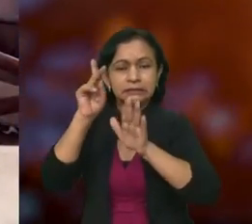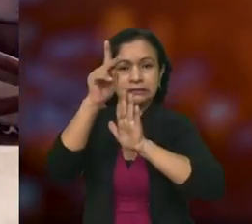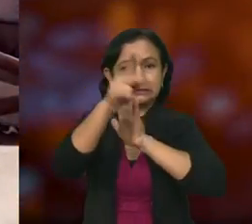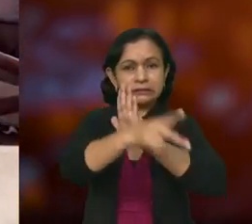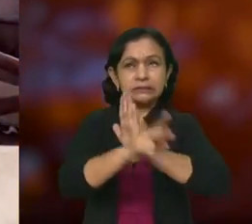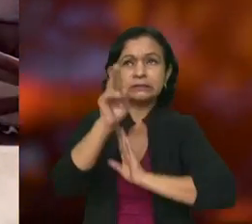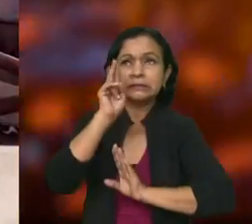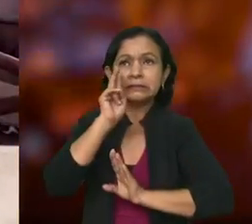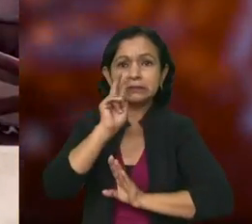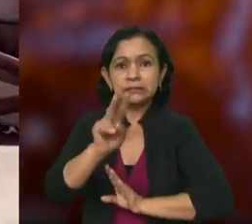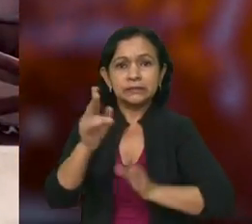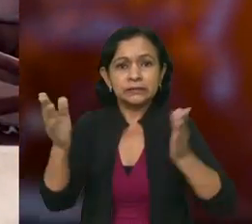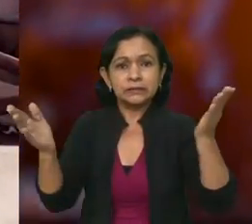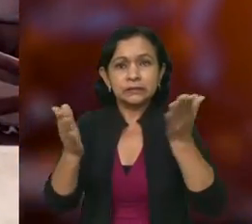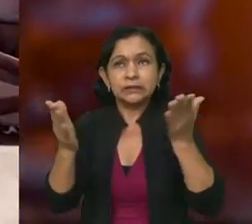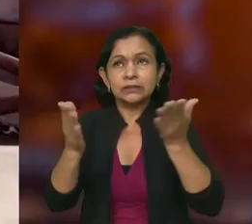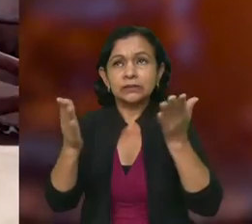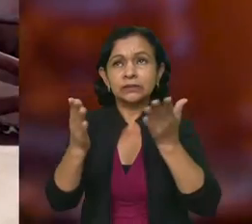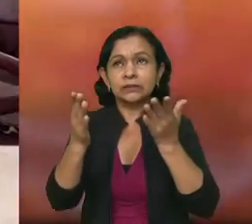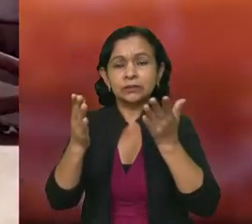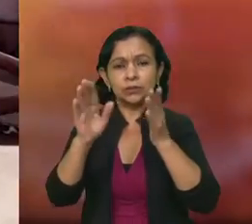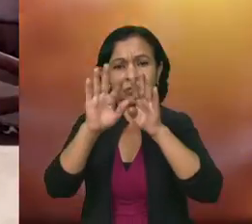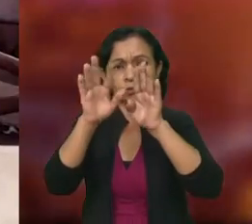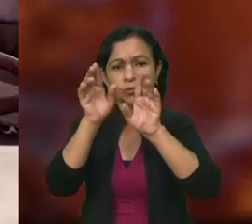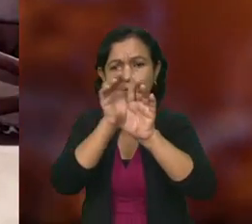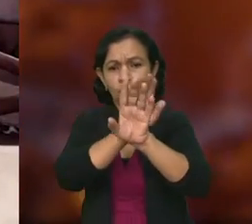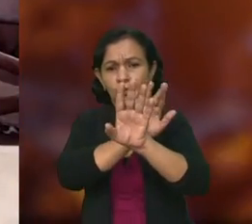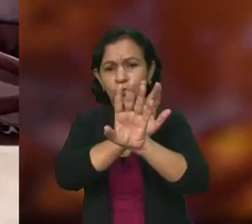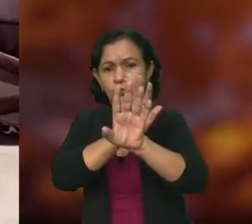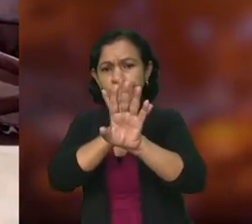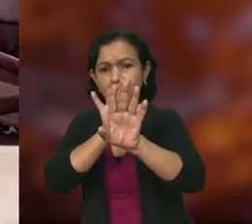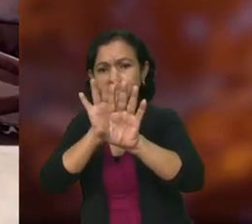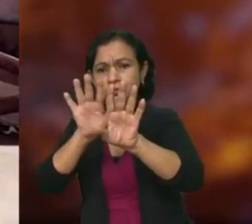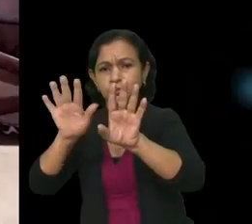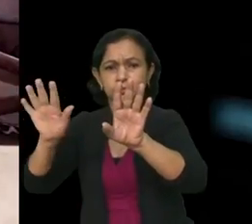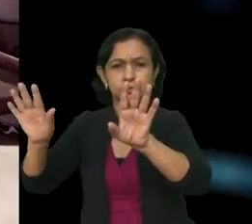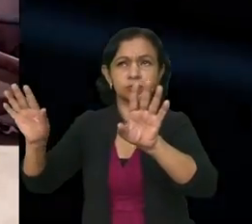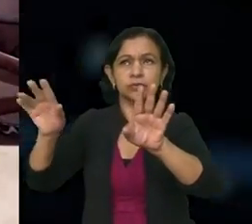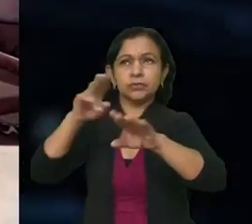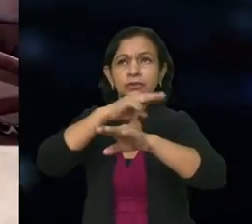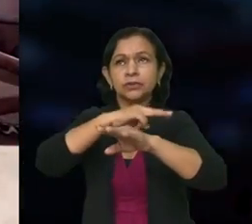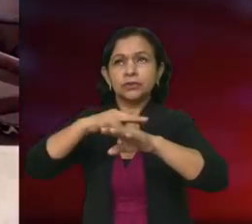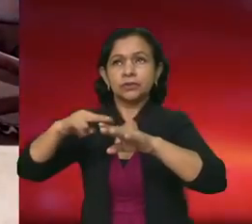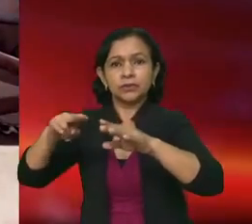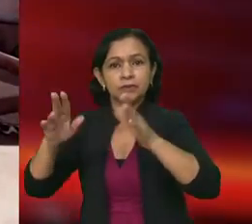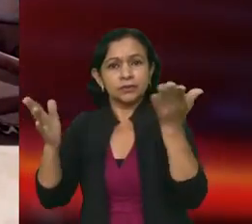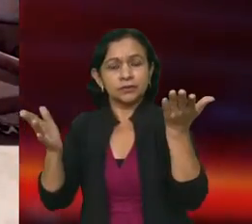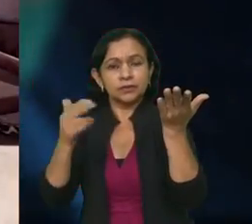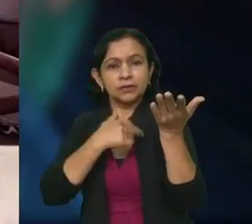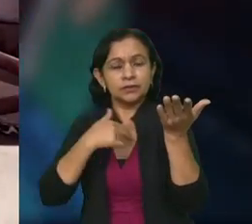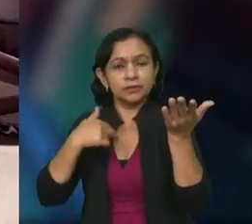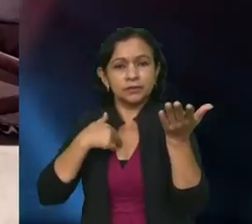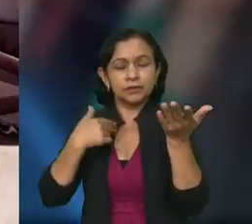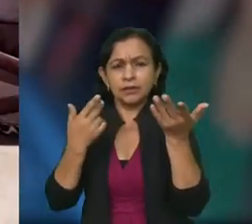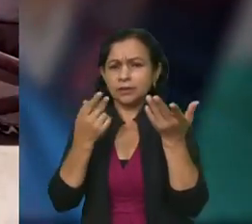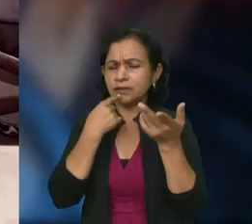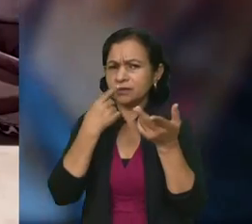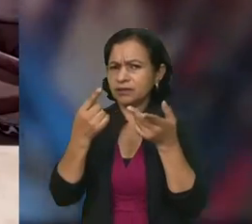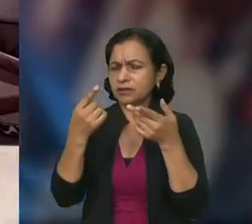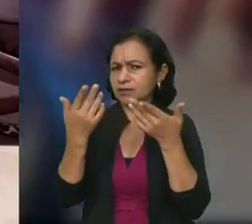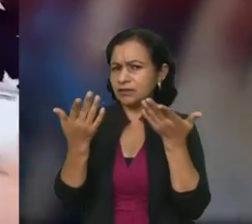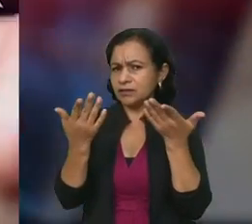pues muestra como que una figura detrás de ella estuviese arrastrándose por las cortinas. El hecho ha generado polémica,